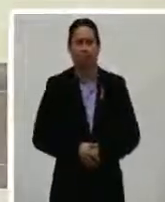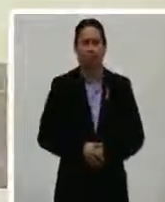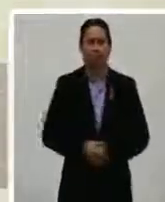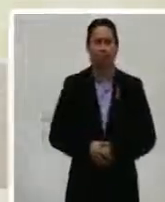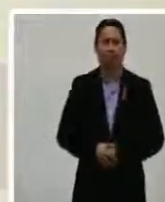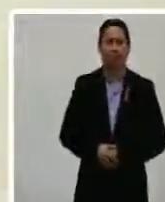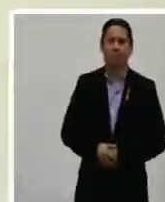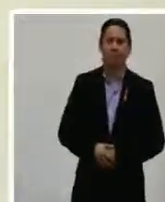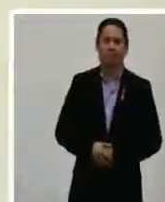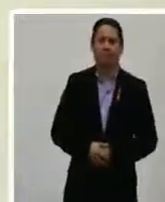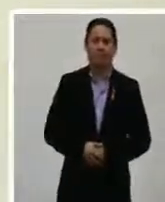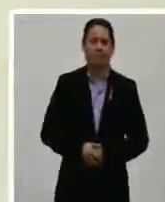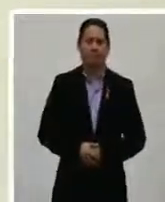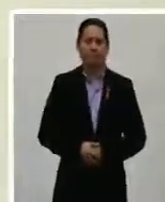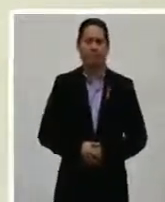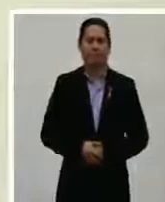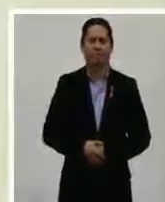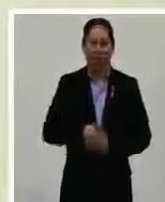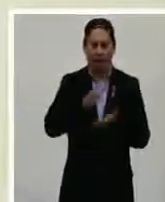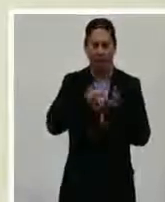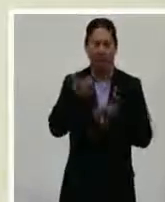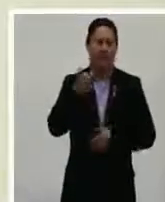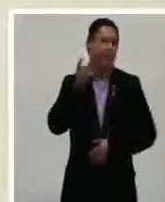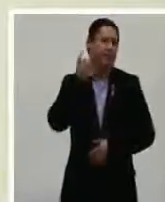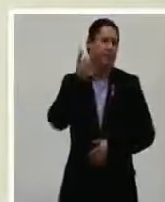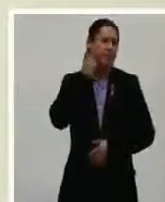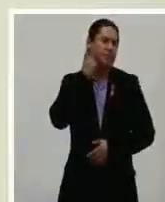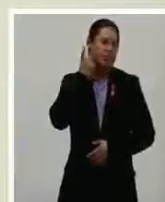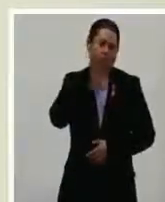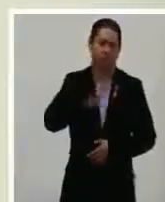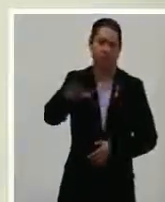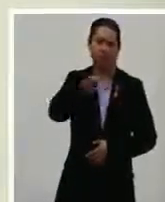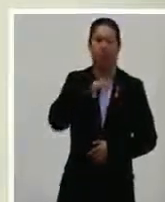muchas gracias compañeros legisladores y compañeras legisladoras